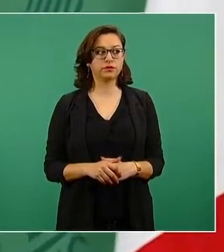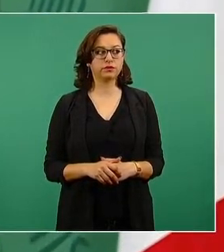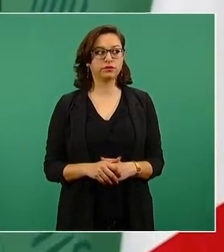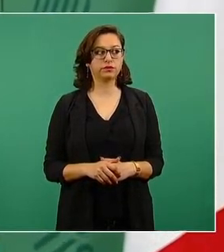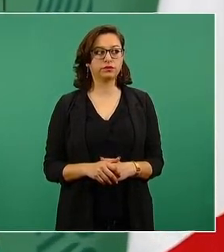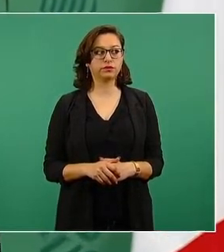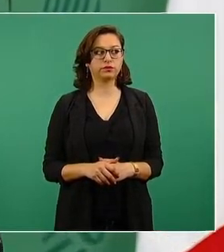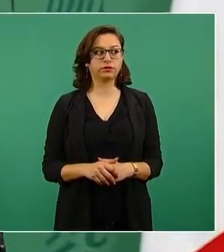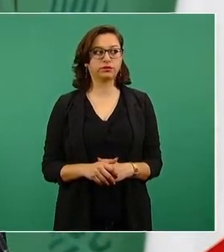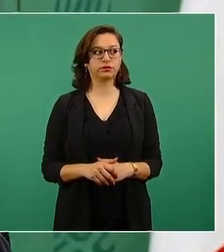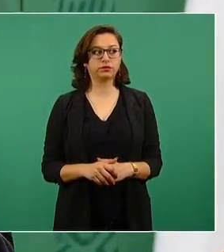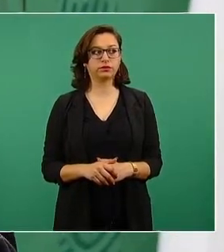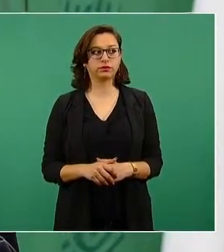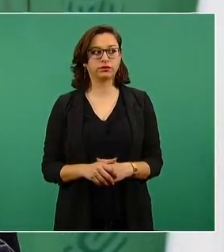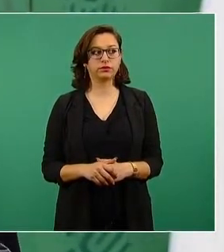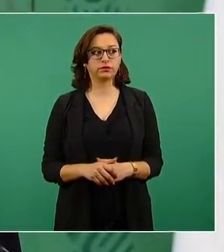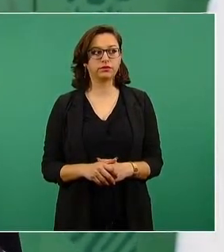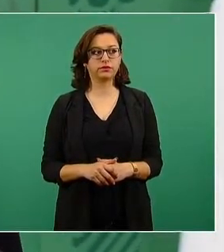quienes